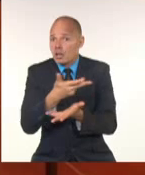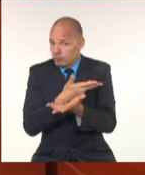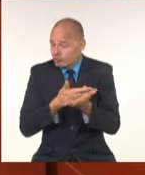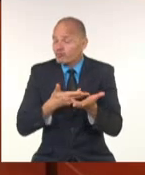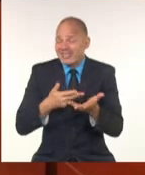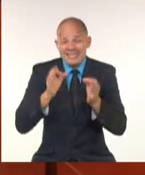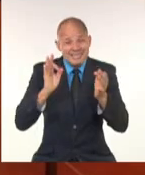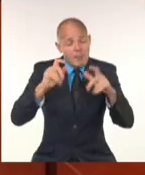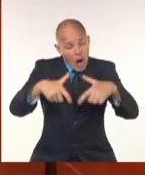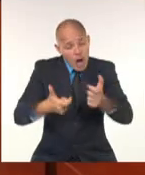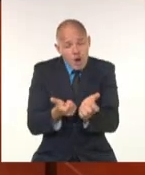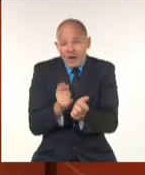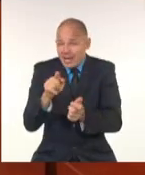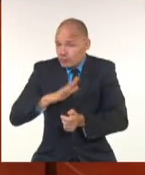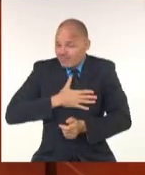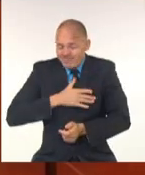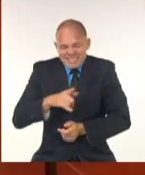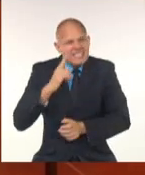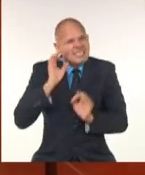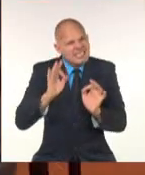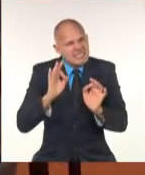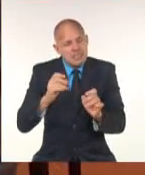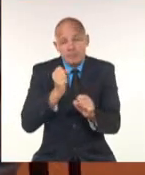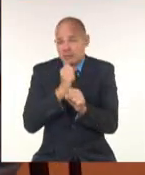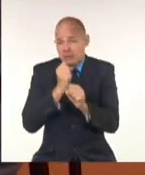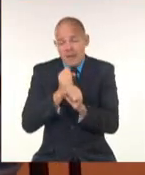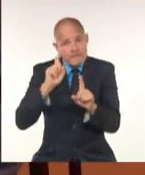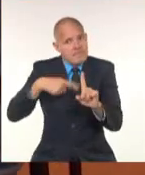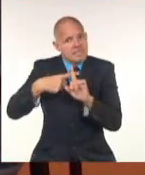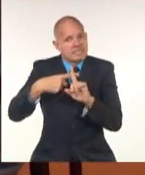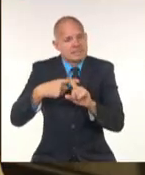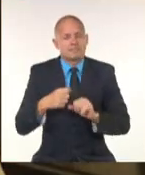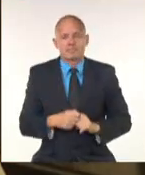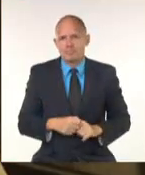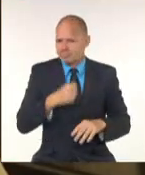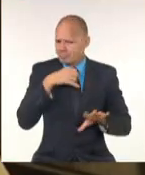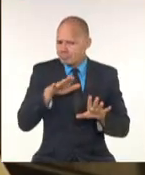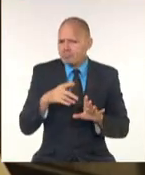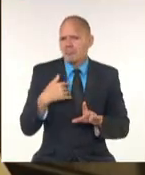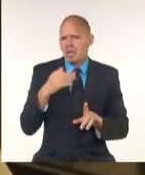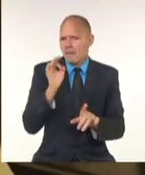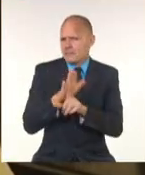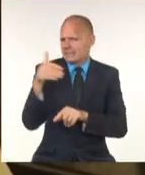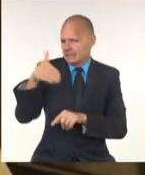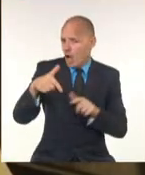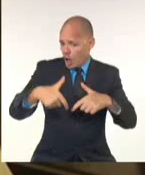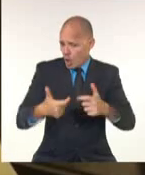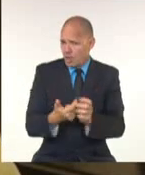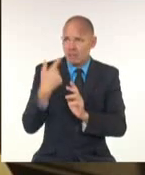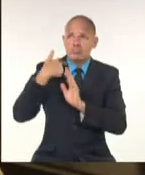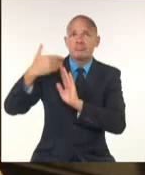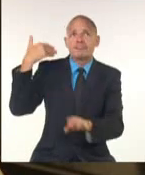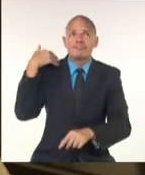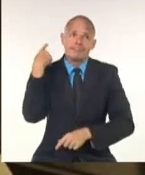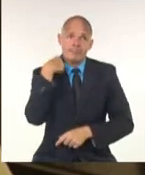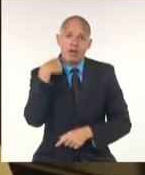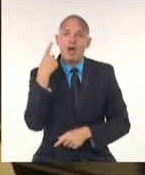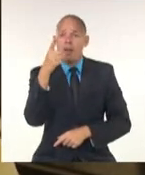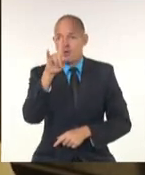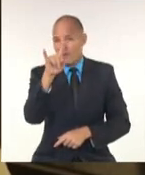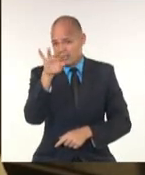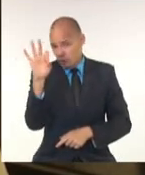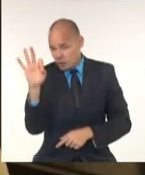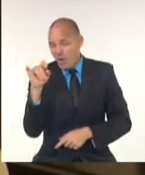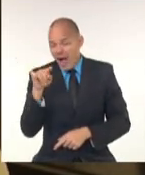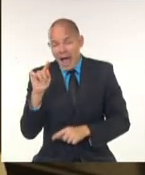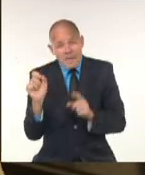congreso es un nuevo reto. Yo asisto a los congresos desde el año 98, que se planteó el tema del racismo, que no era un